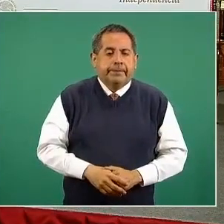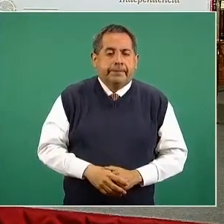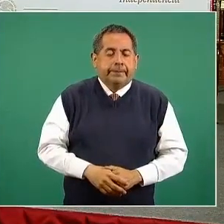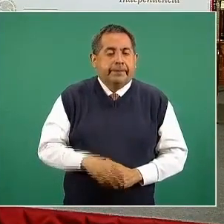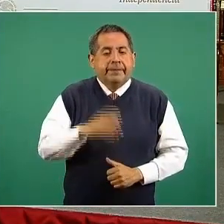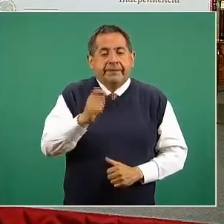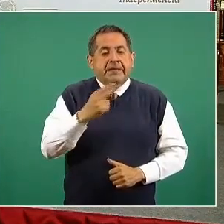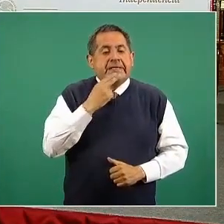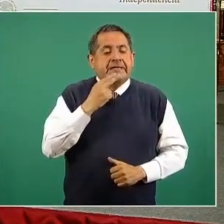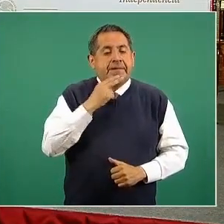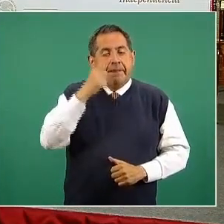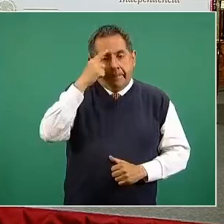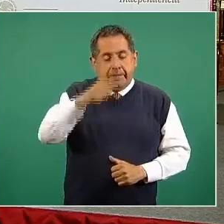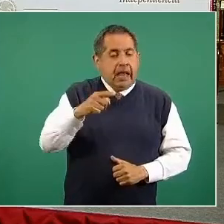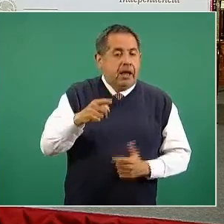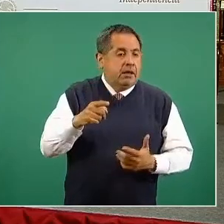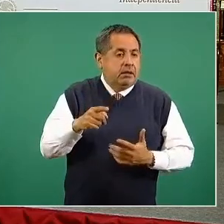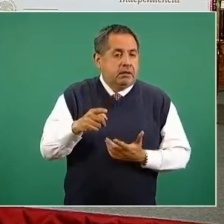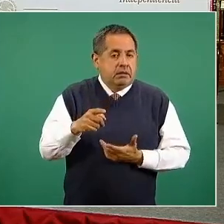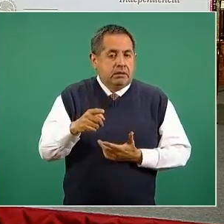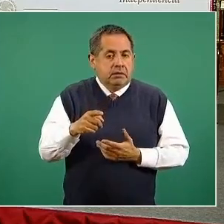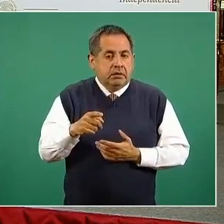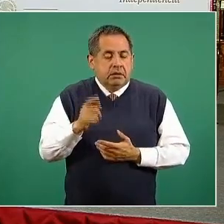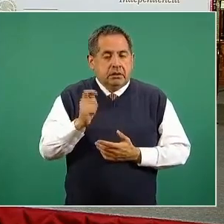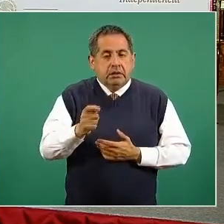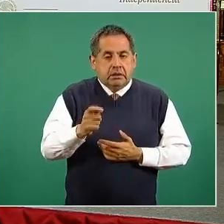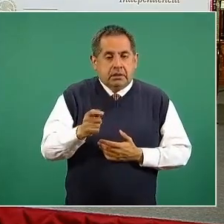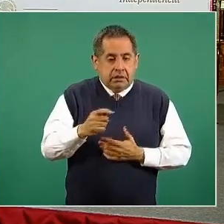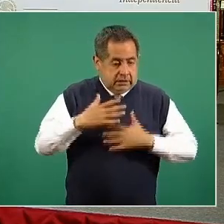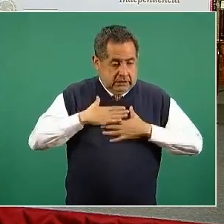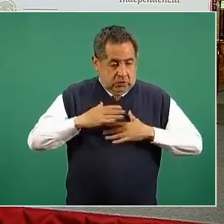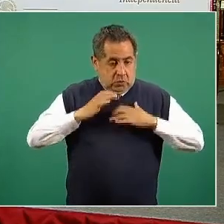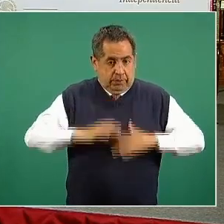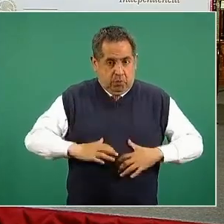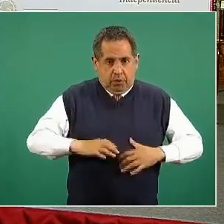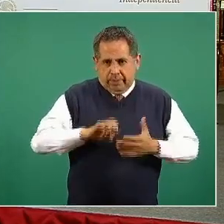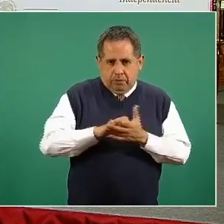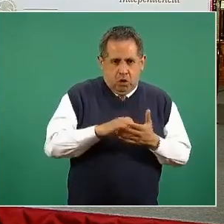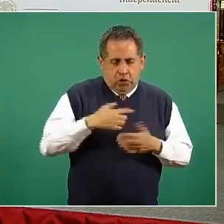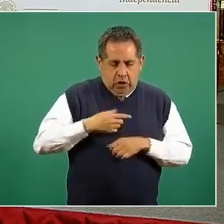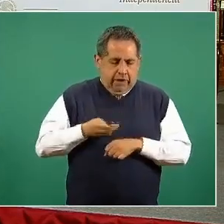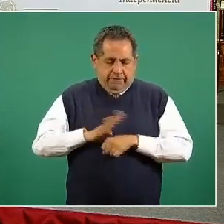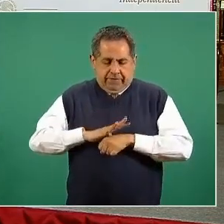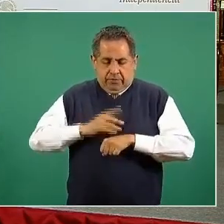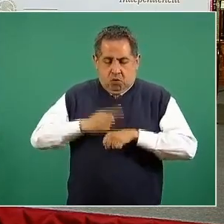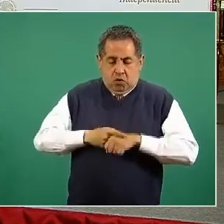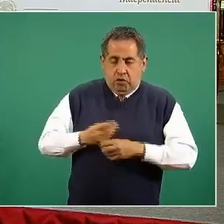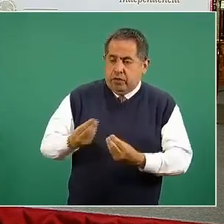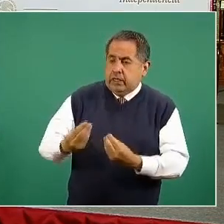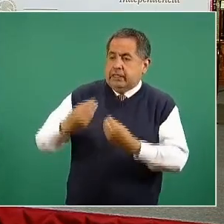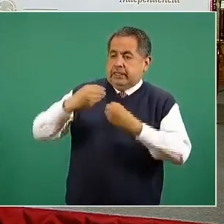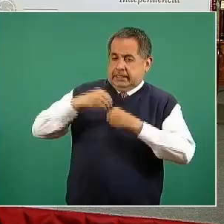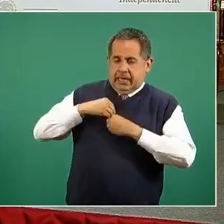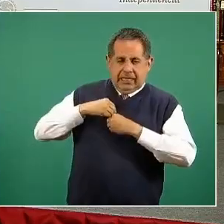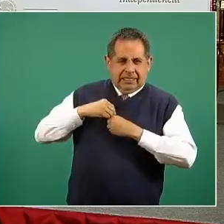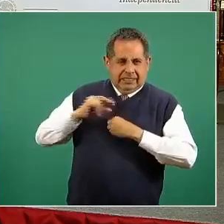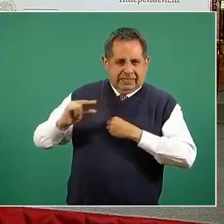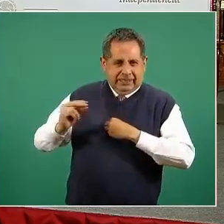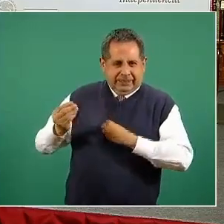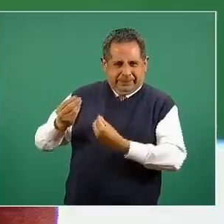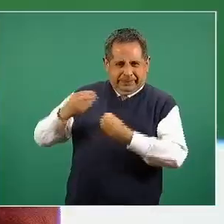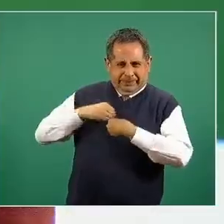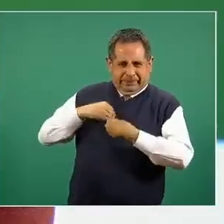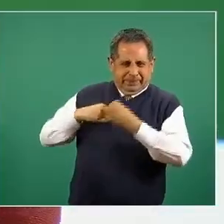Lo que sirve es para que el ser humano enfermo de COVID recibe una dotación de anticuerpos